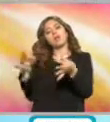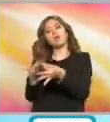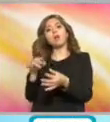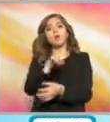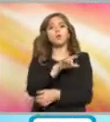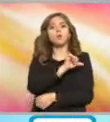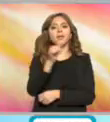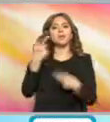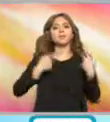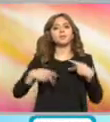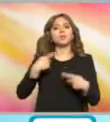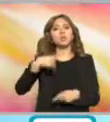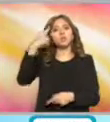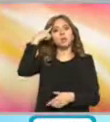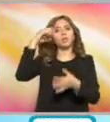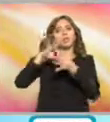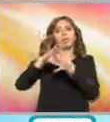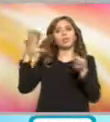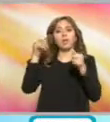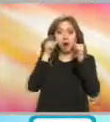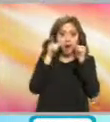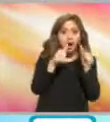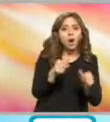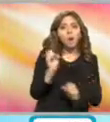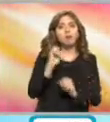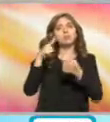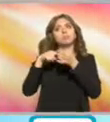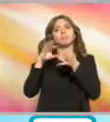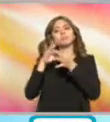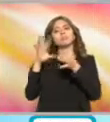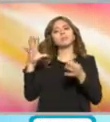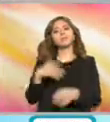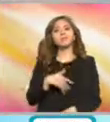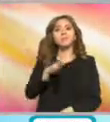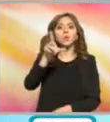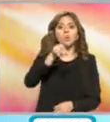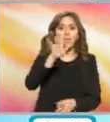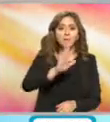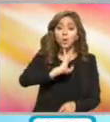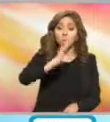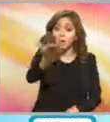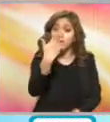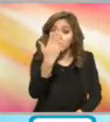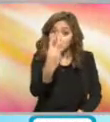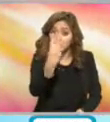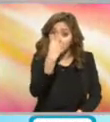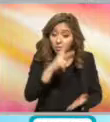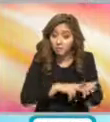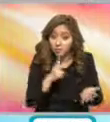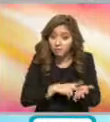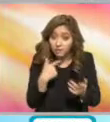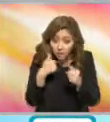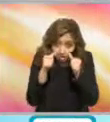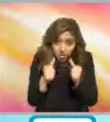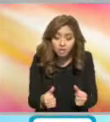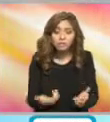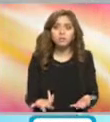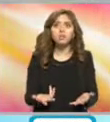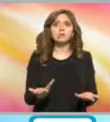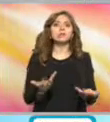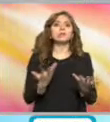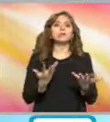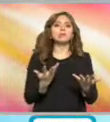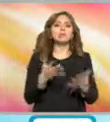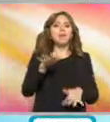la otra persona ya no te está escuchando. Entonces, y ya te quedas callado y mirándola así como, bueno, a ver, regresa a la tierra y continuamos. Hasta la pupila creo que se cambia